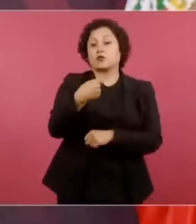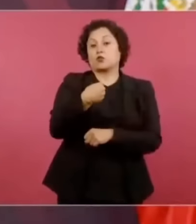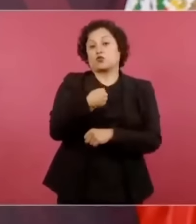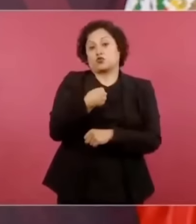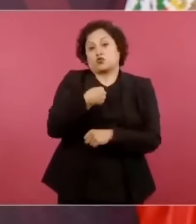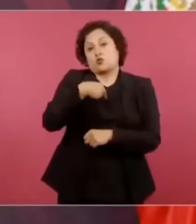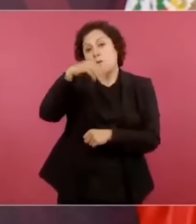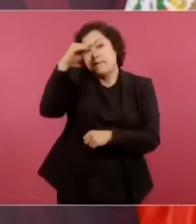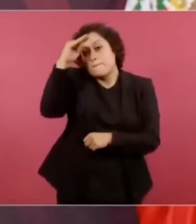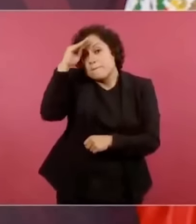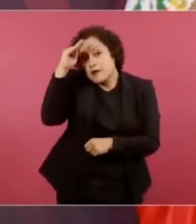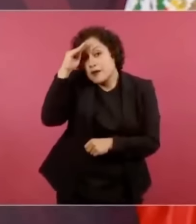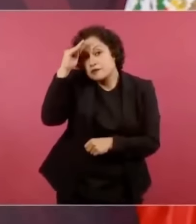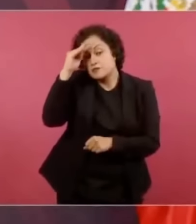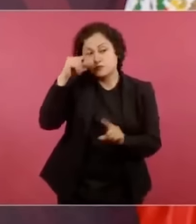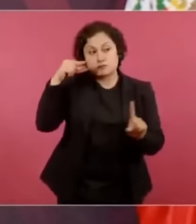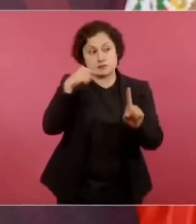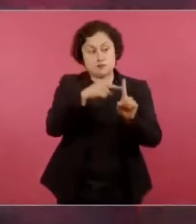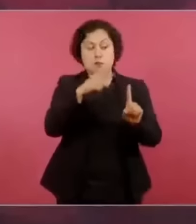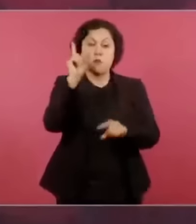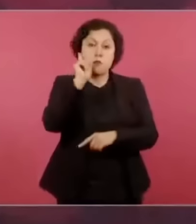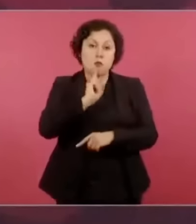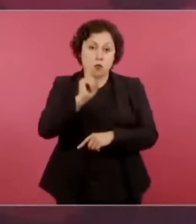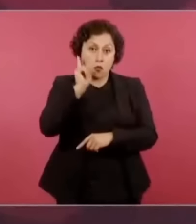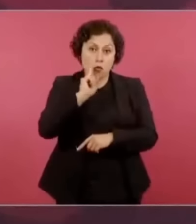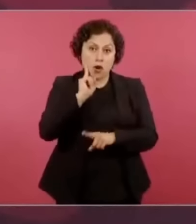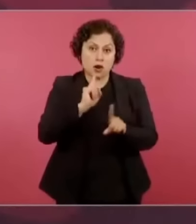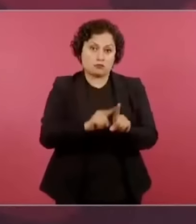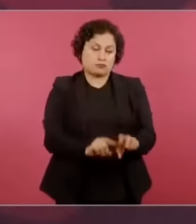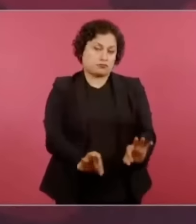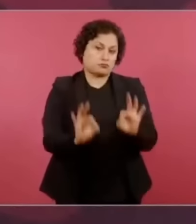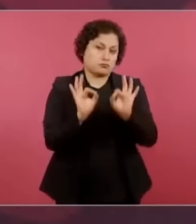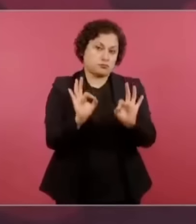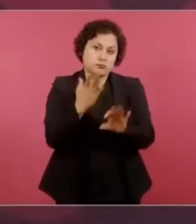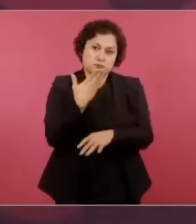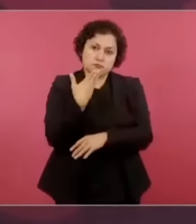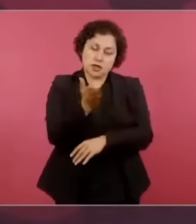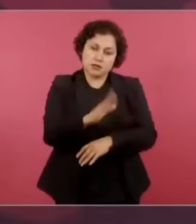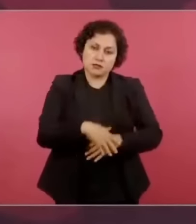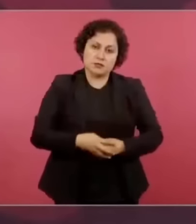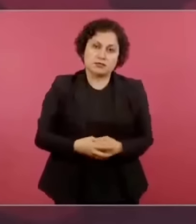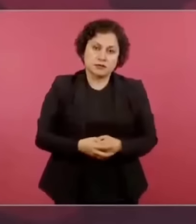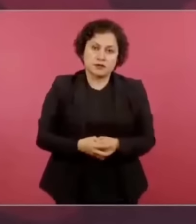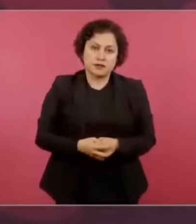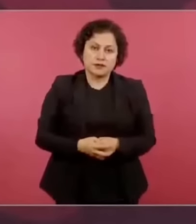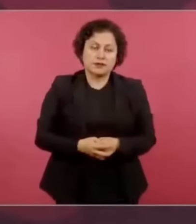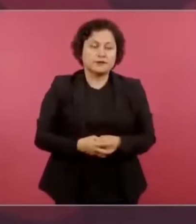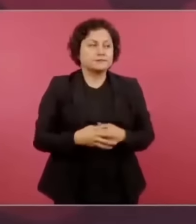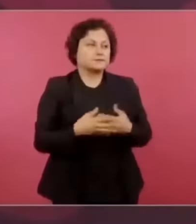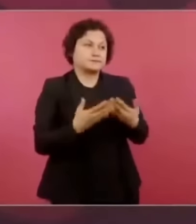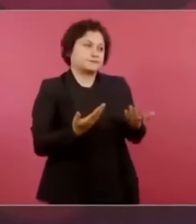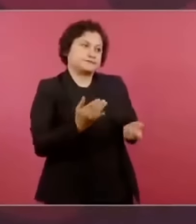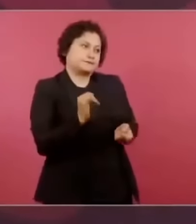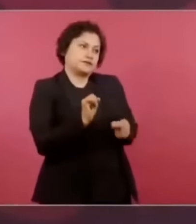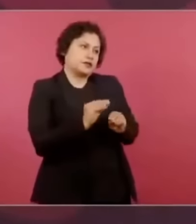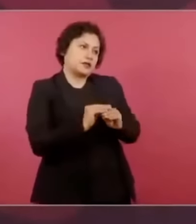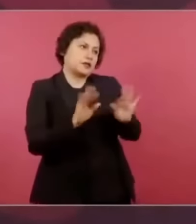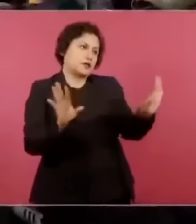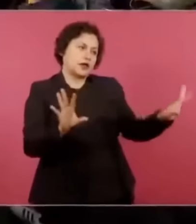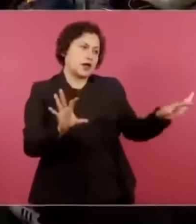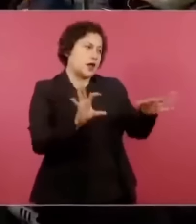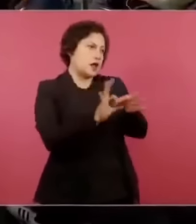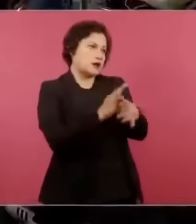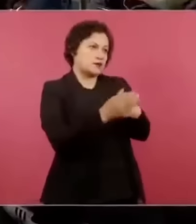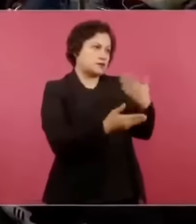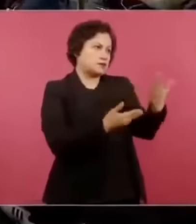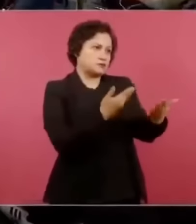ella, sí, muy buena. Pues sí, o sea, porque le sirve al poder. Sí, o sea, ni